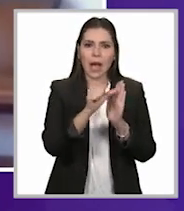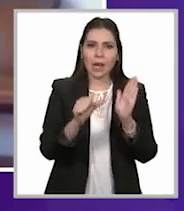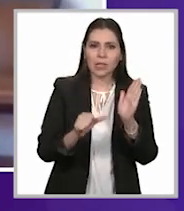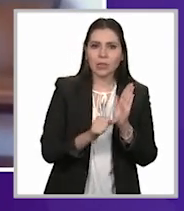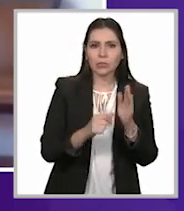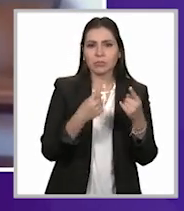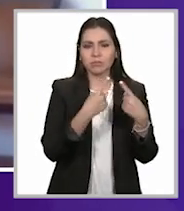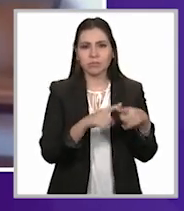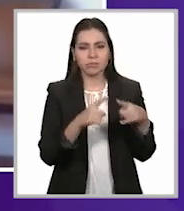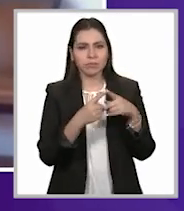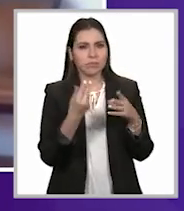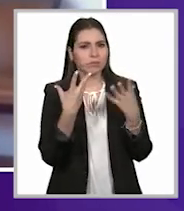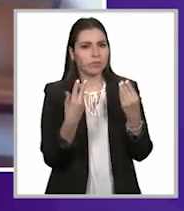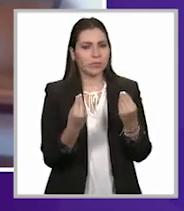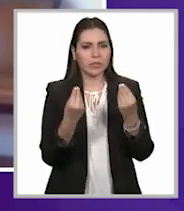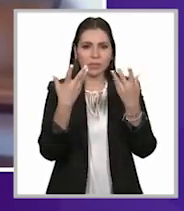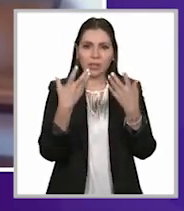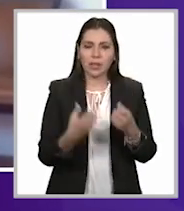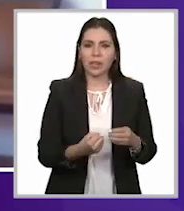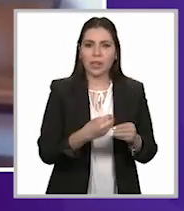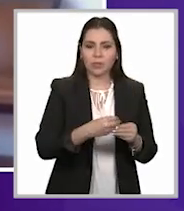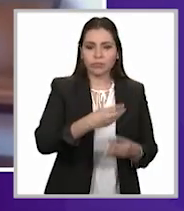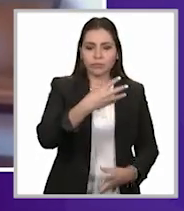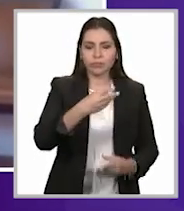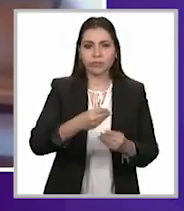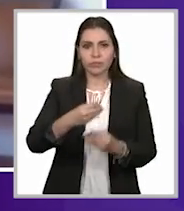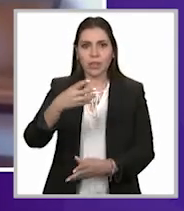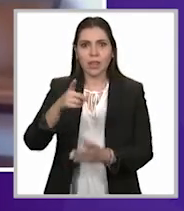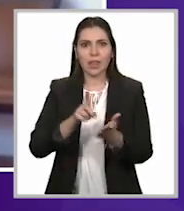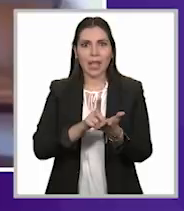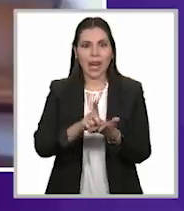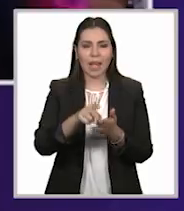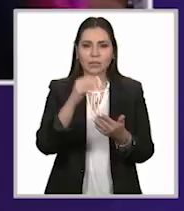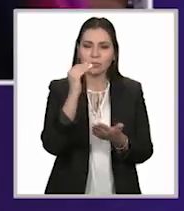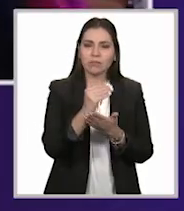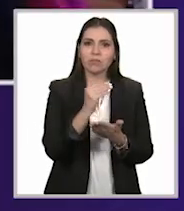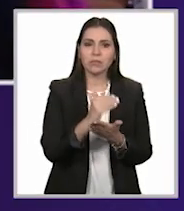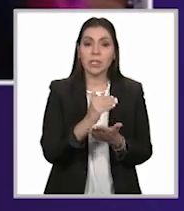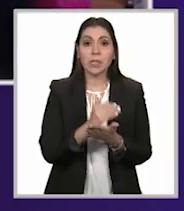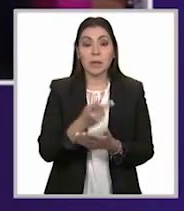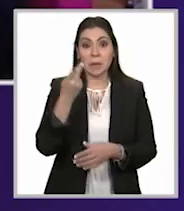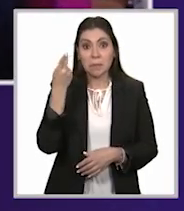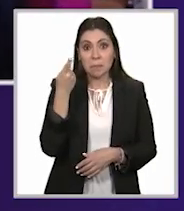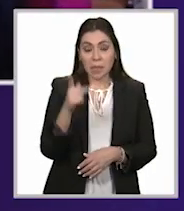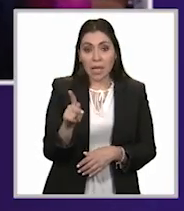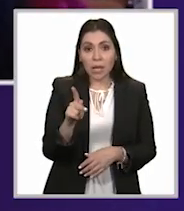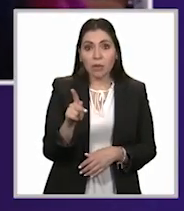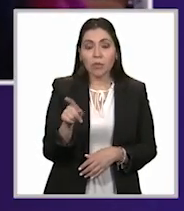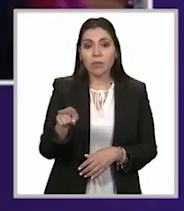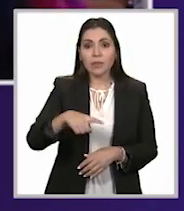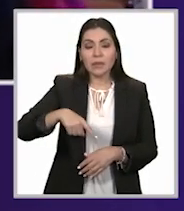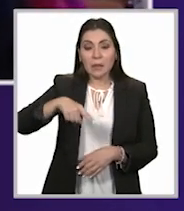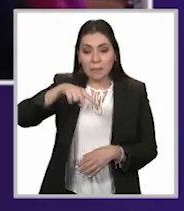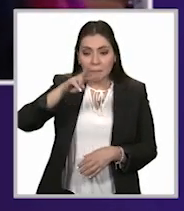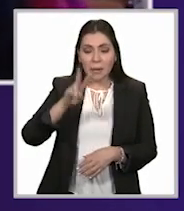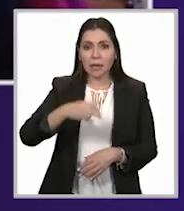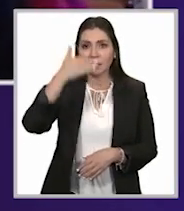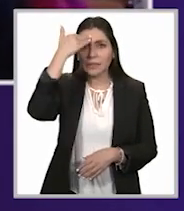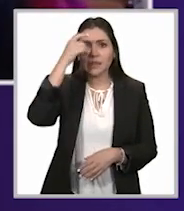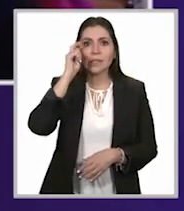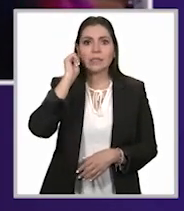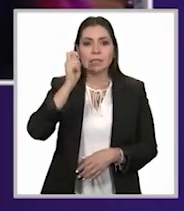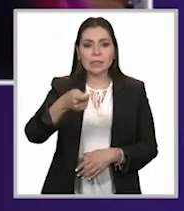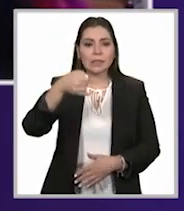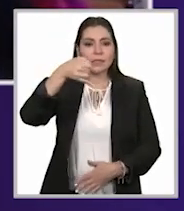artículos, preceptos hermosos respecto de múltiples derechos, pero no sabemos en realidad cuál es